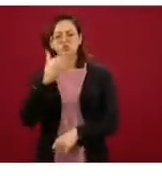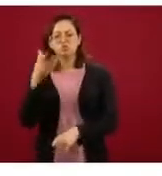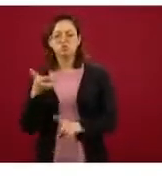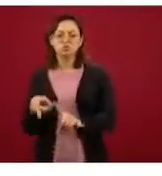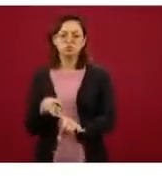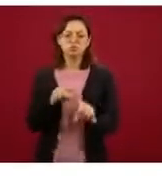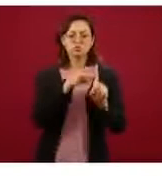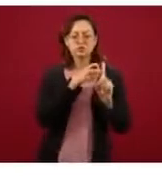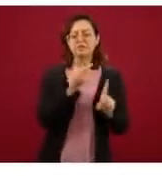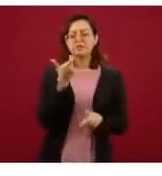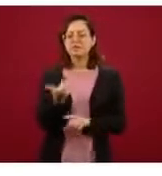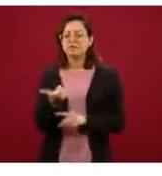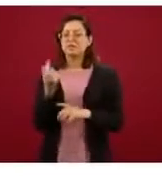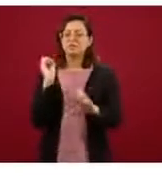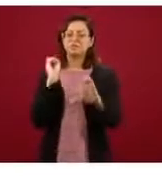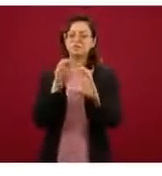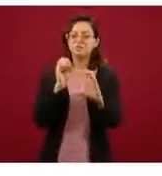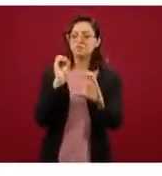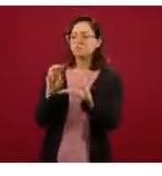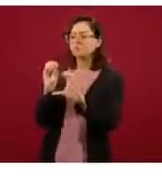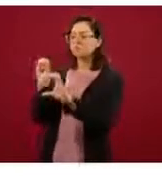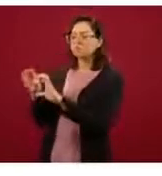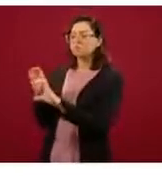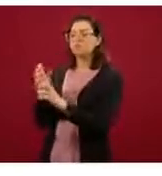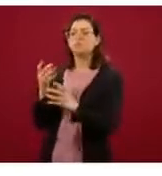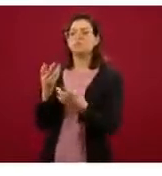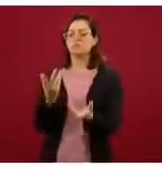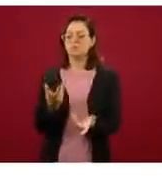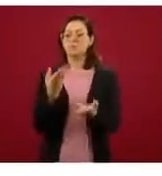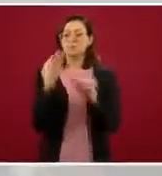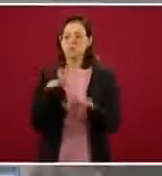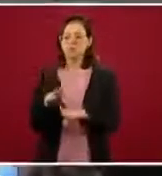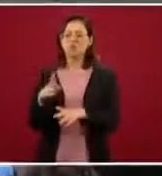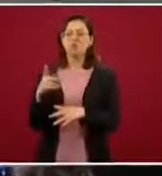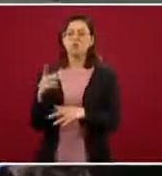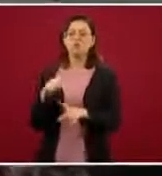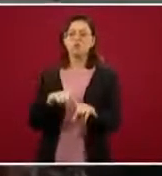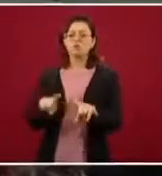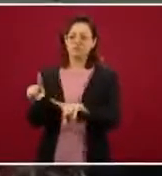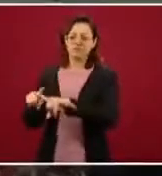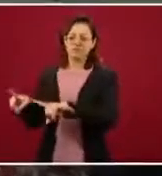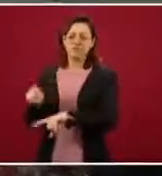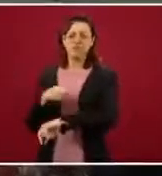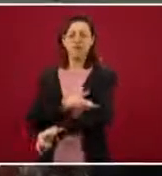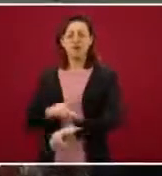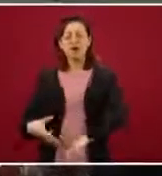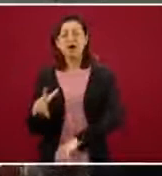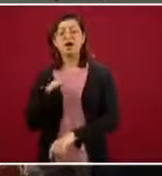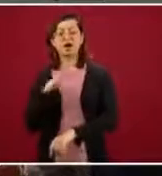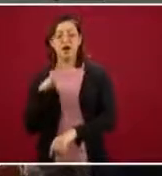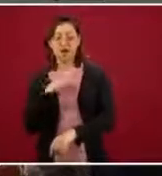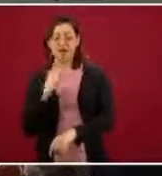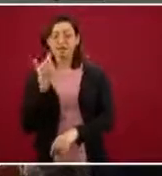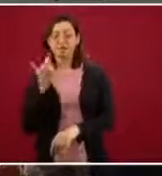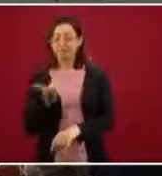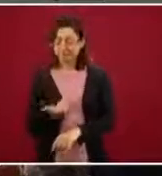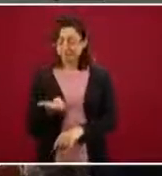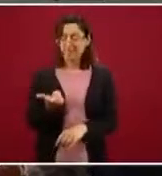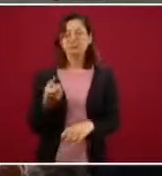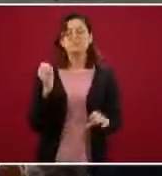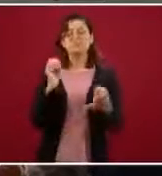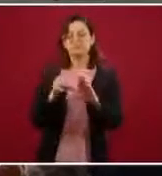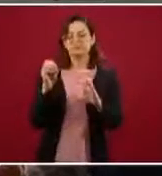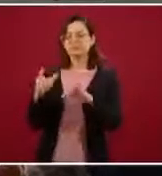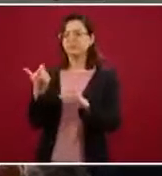transfiriendo recursos a las cuentas adelante de las personas que formaban parte de la familia. Hay depósitos en efectivo, hay retiros